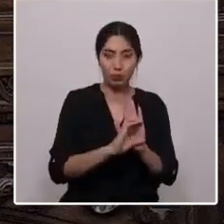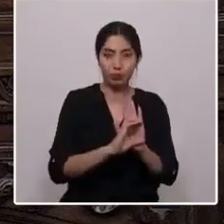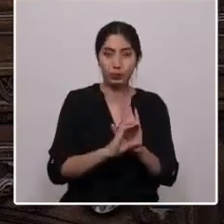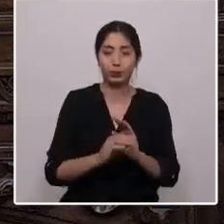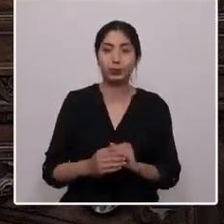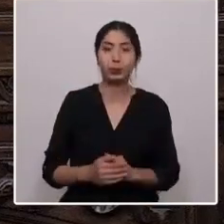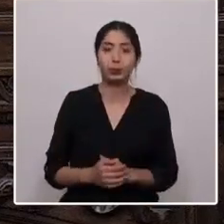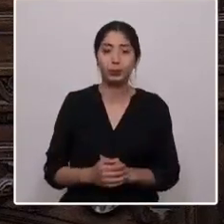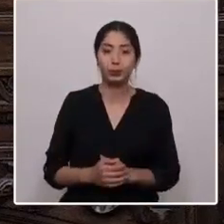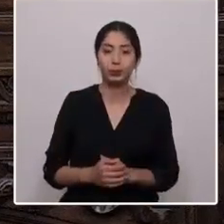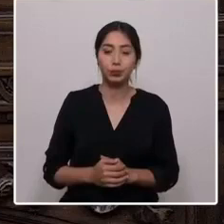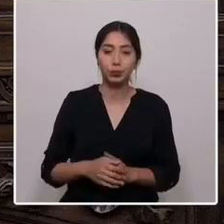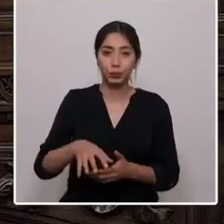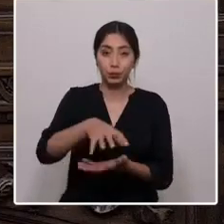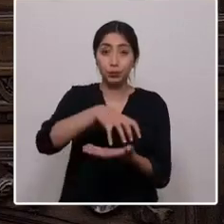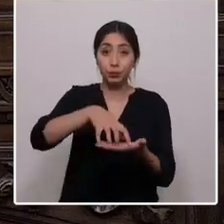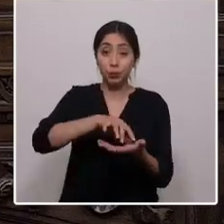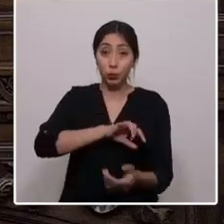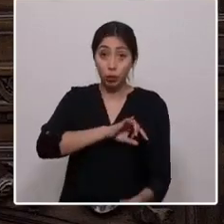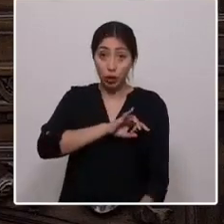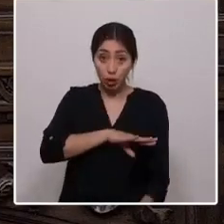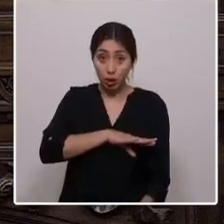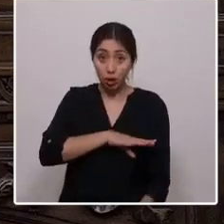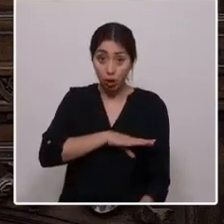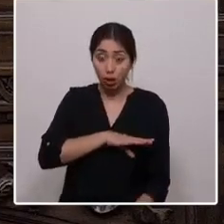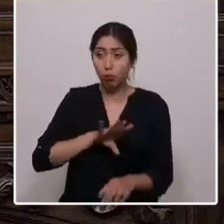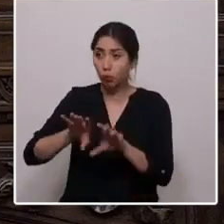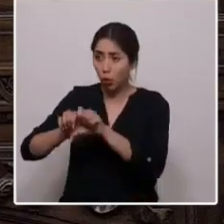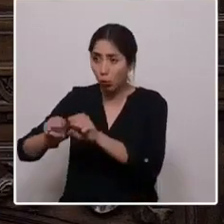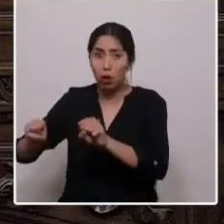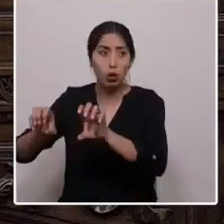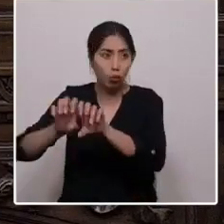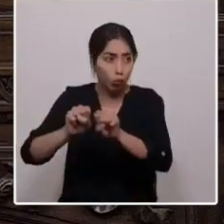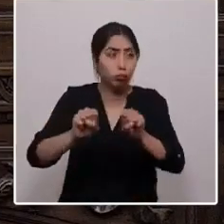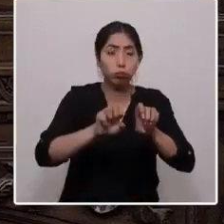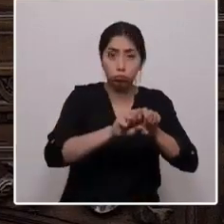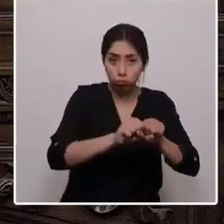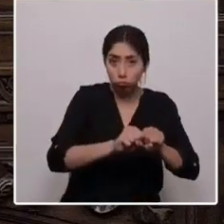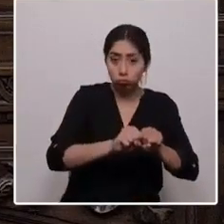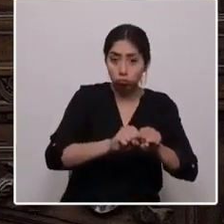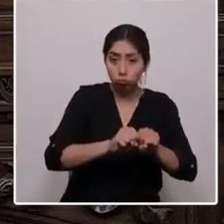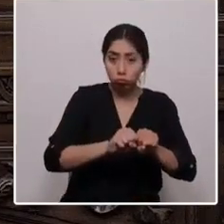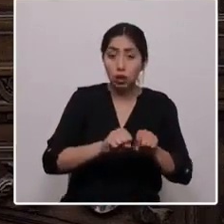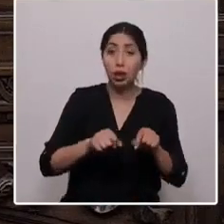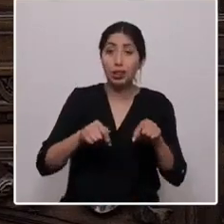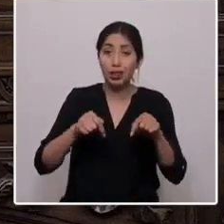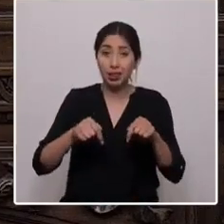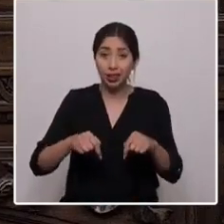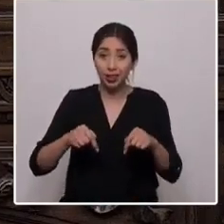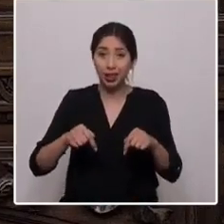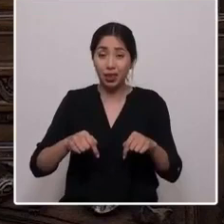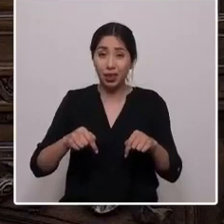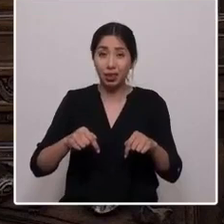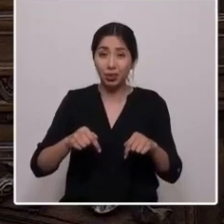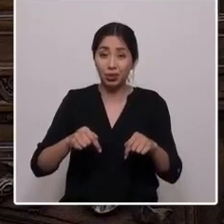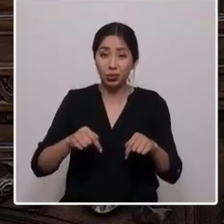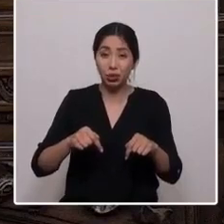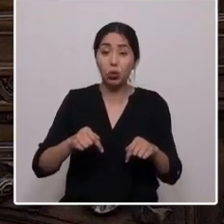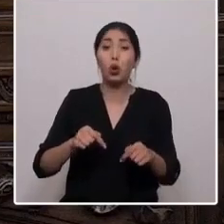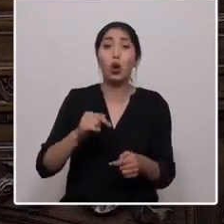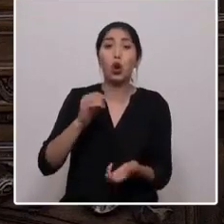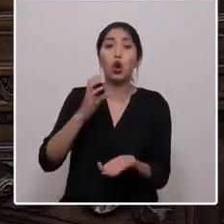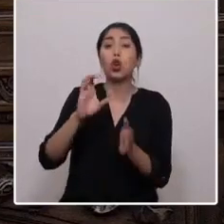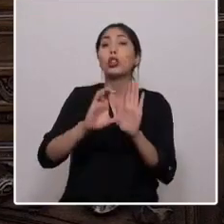los pueblos de chile se han puesto de acuerdo se han puesto de acuerdo en que este neoliberalismo brutal impuestos con la constitución del 80